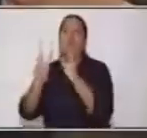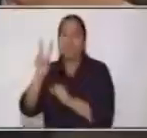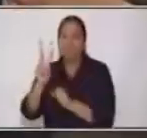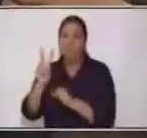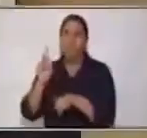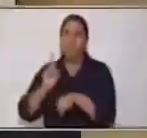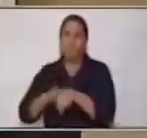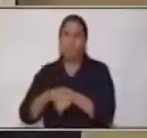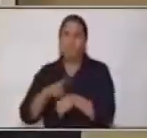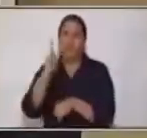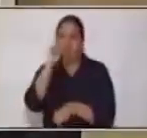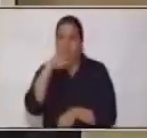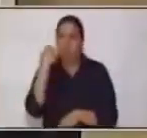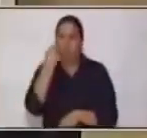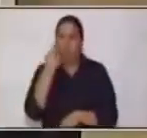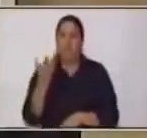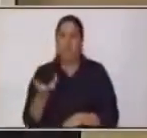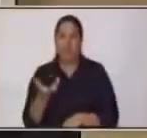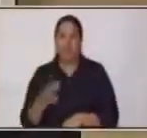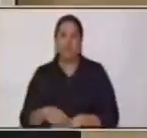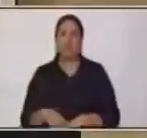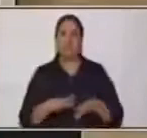¿verdad? Porque nuestro resultado era